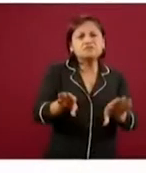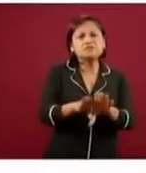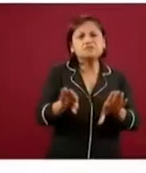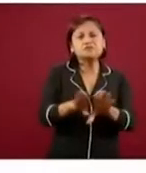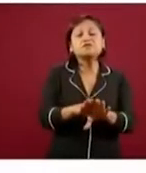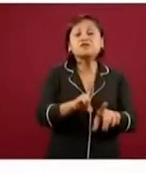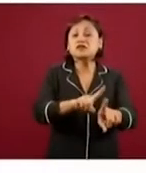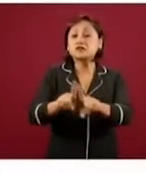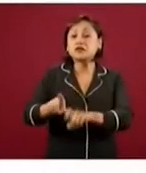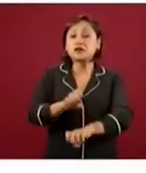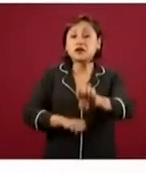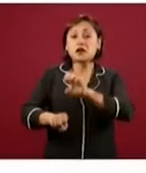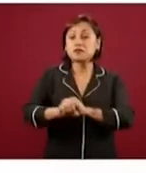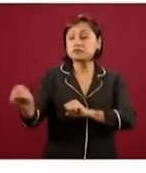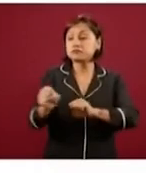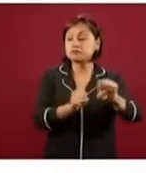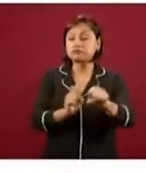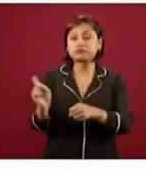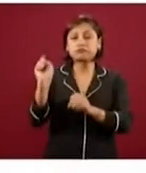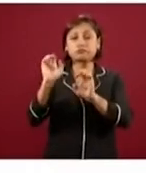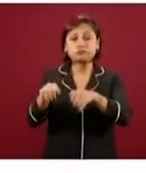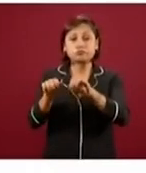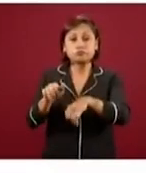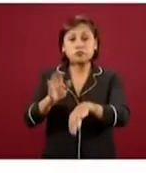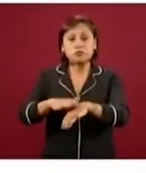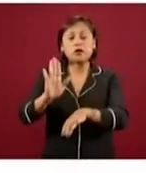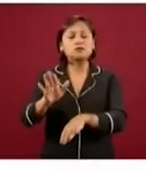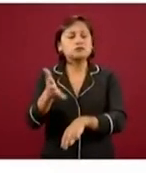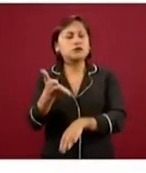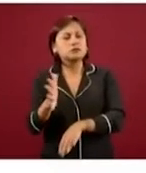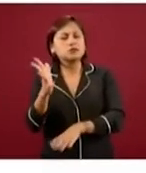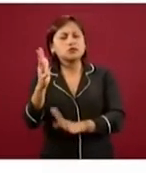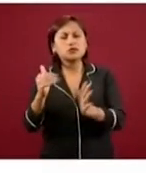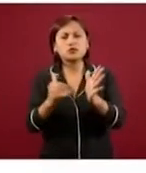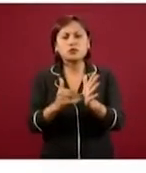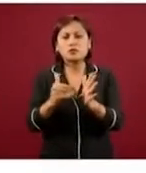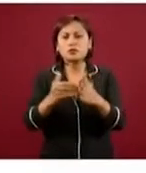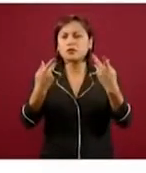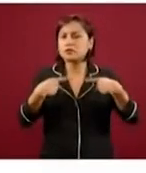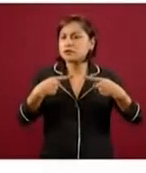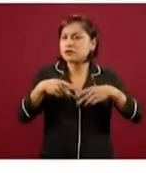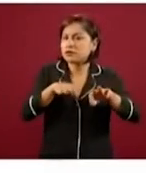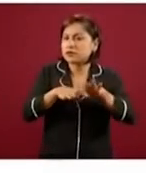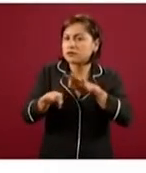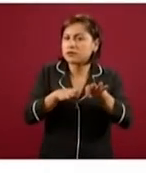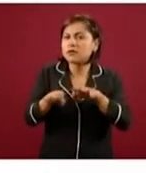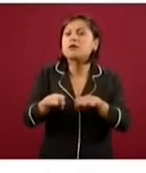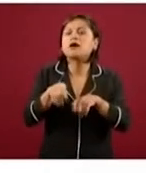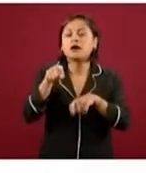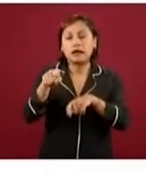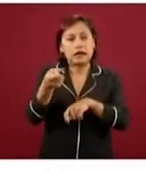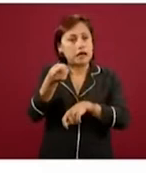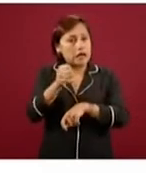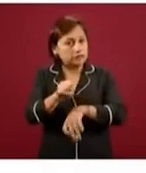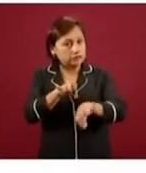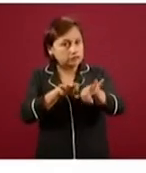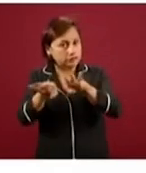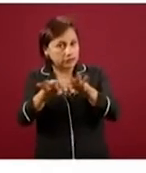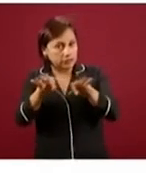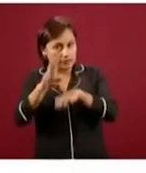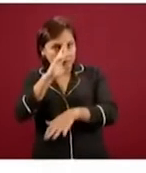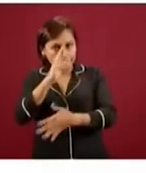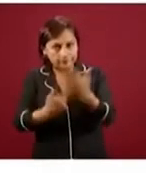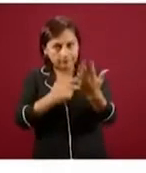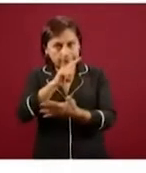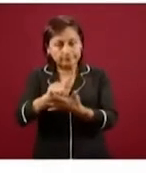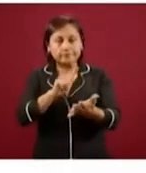Hoy estimamos que cerca de 5 millones de trabajadores se encuentran en esta práctica. En nuestra legislación,